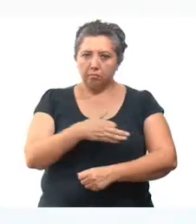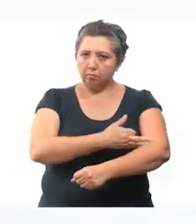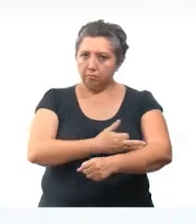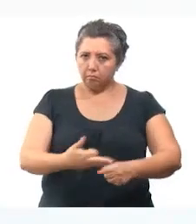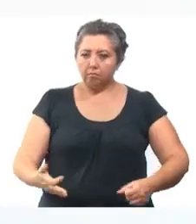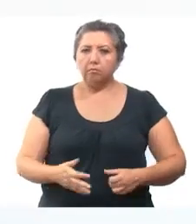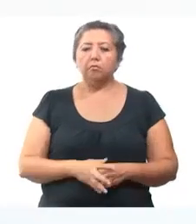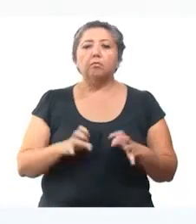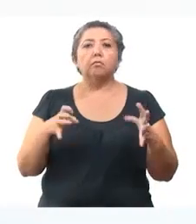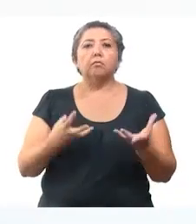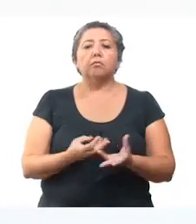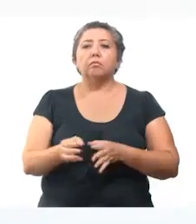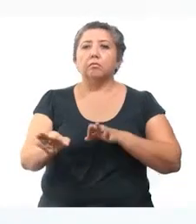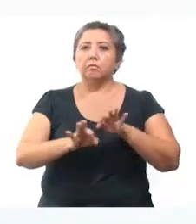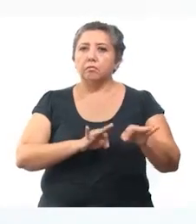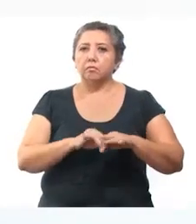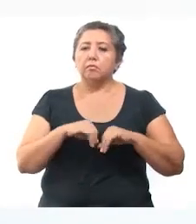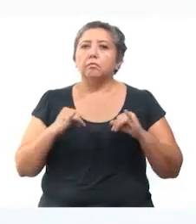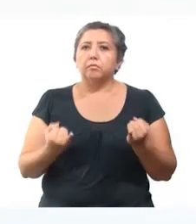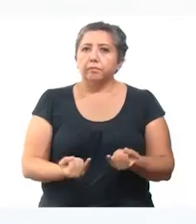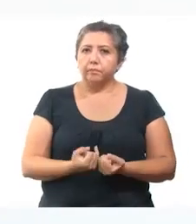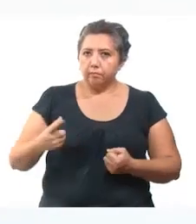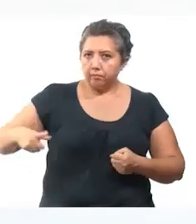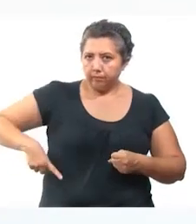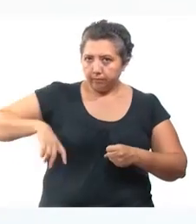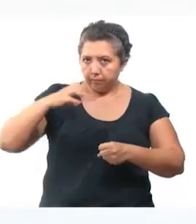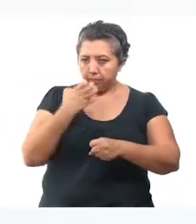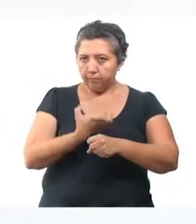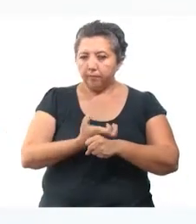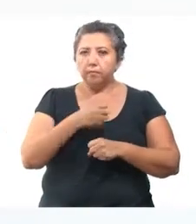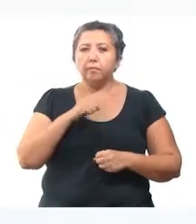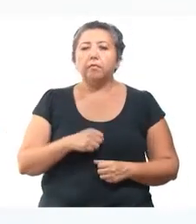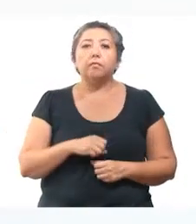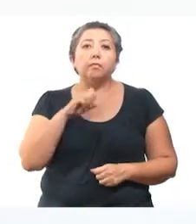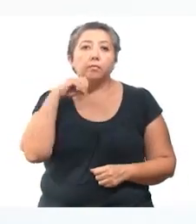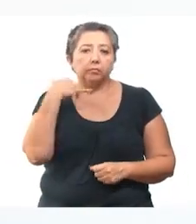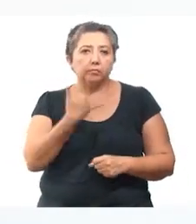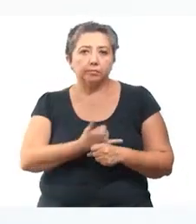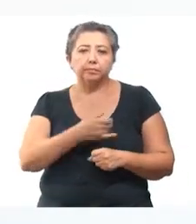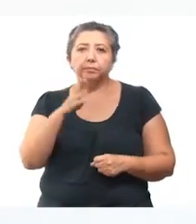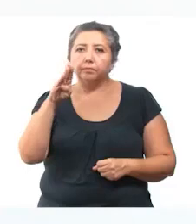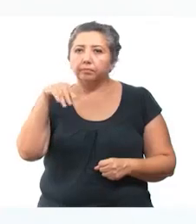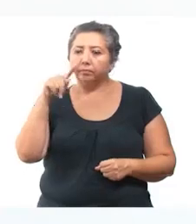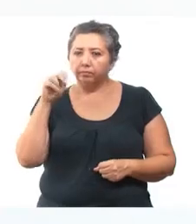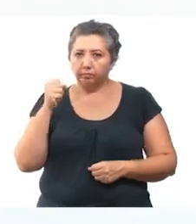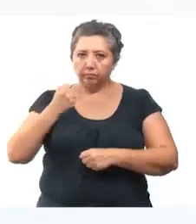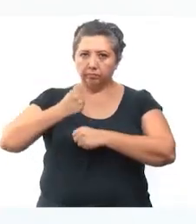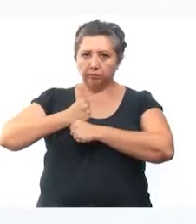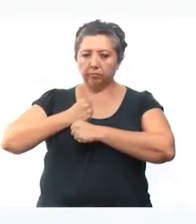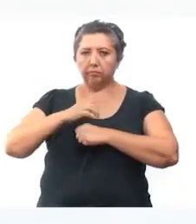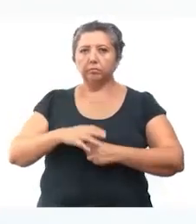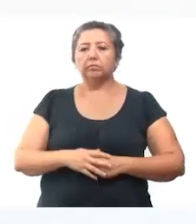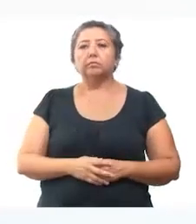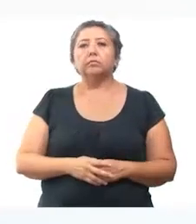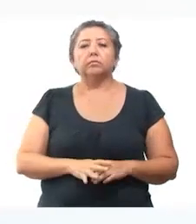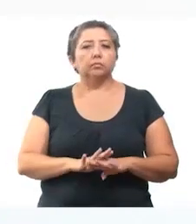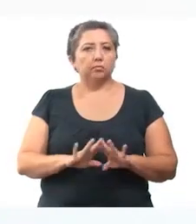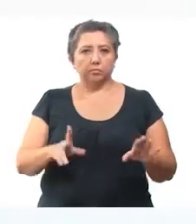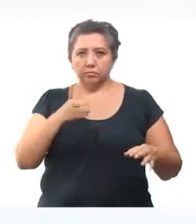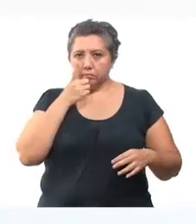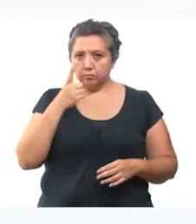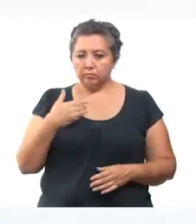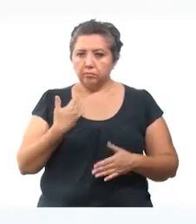nuestras familias. Estamos trabajando de manera conjunta el Gobierno del Estado, la Secretaría del Bienestar y las Fuerzas Armadas. Como